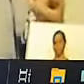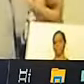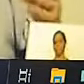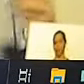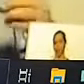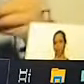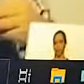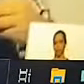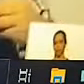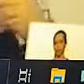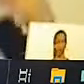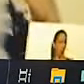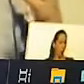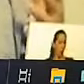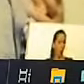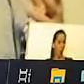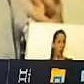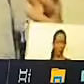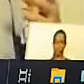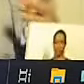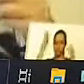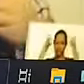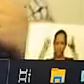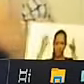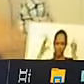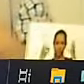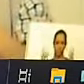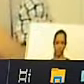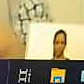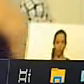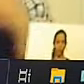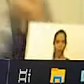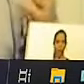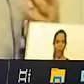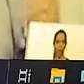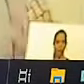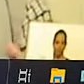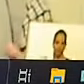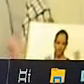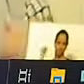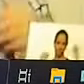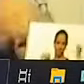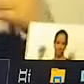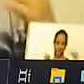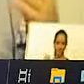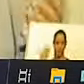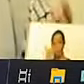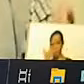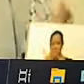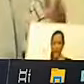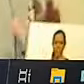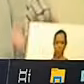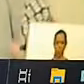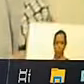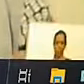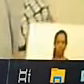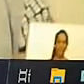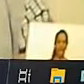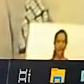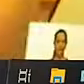Bueno, queda como una cuestión de improvisación, queda como una mala crianza, queda como una escenita,